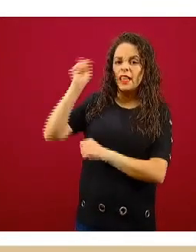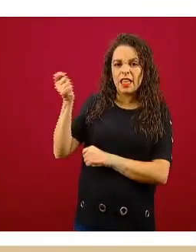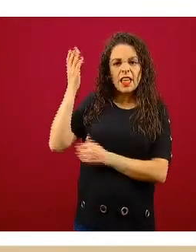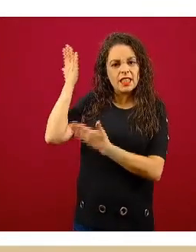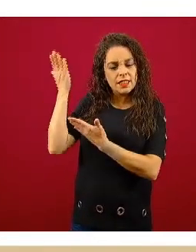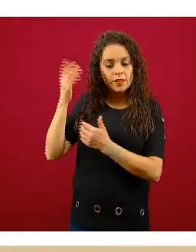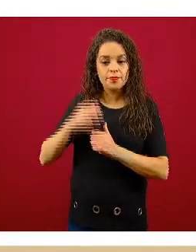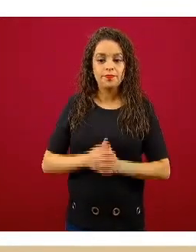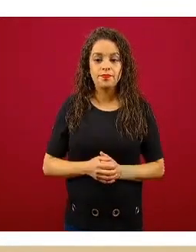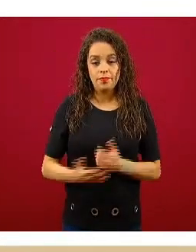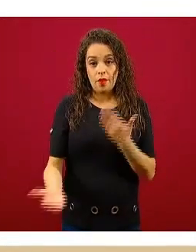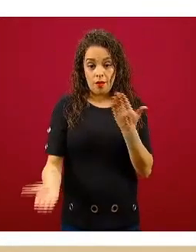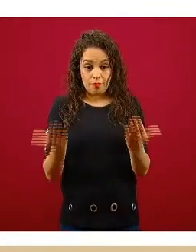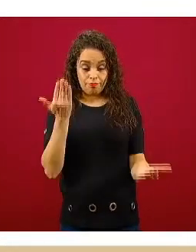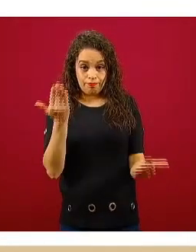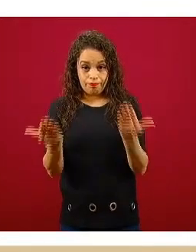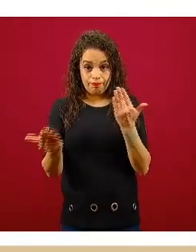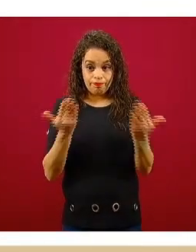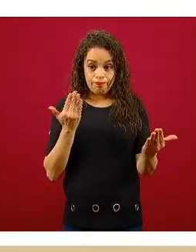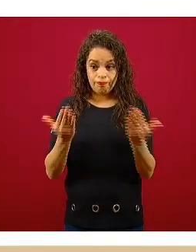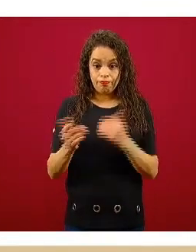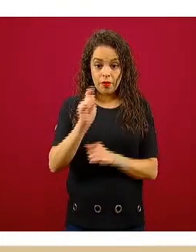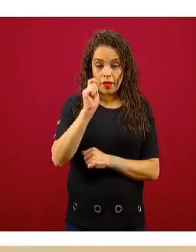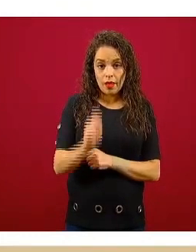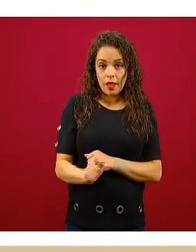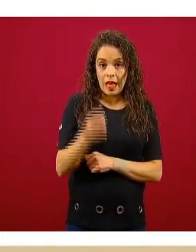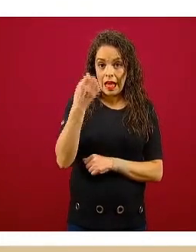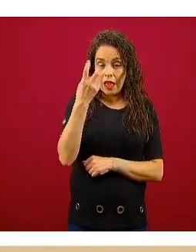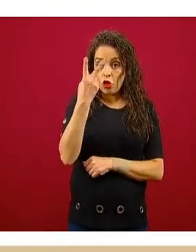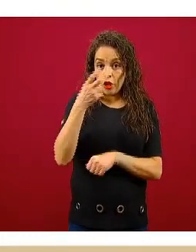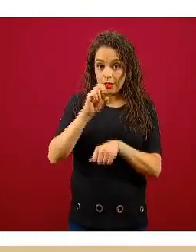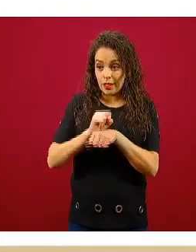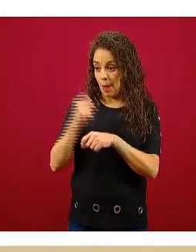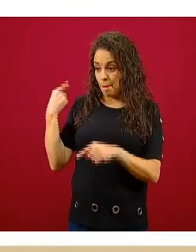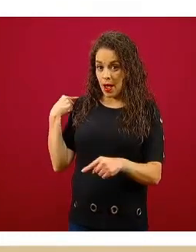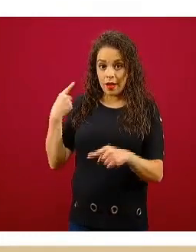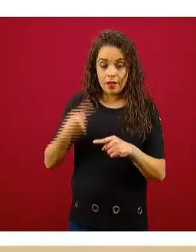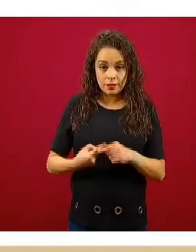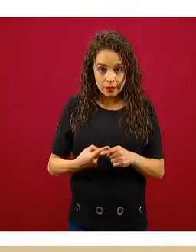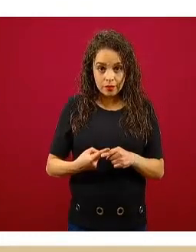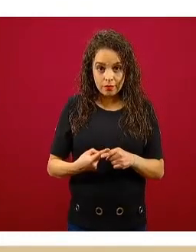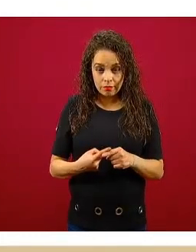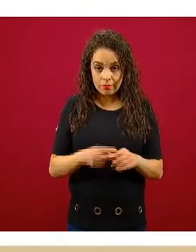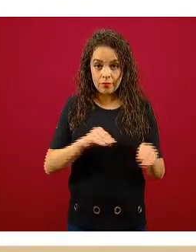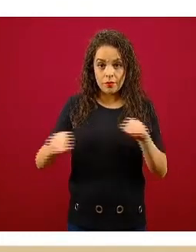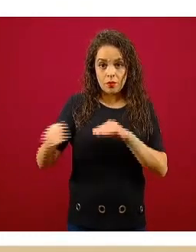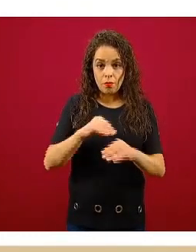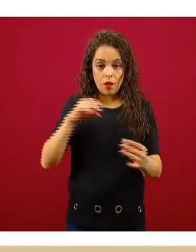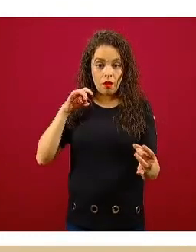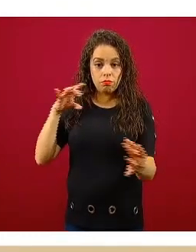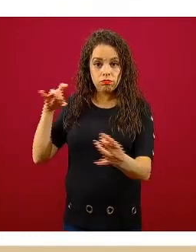viendo es la comparativa de las últimas 2 semanas, la movilidad de las últimas 2 semanas comparado con la última semana, qué